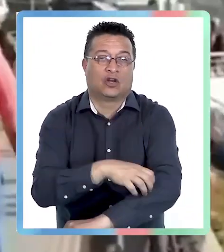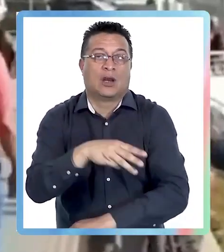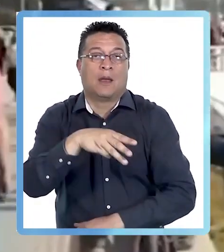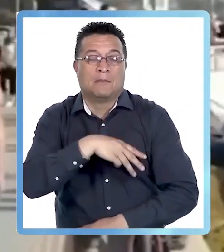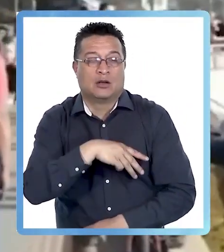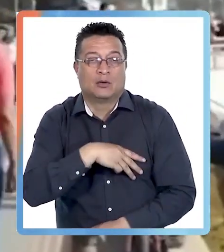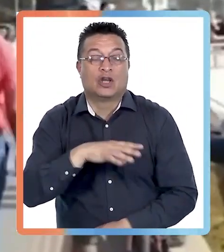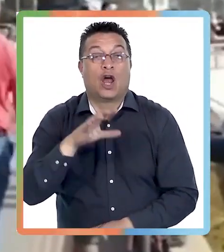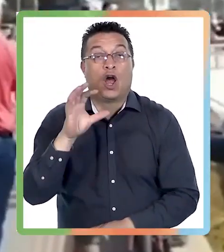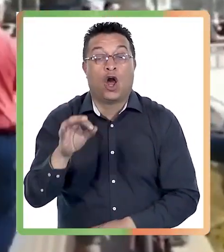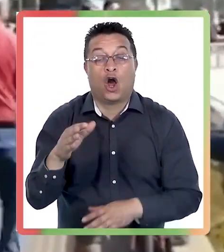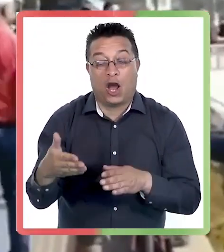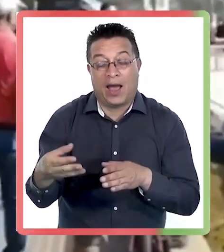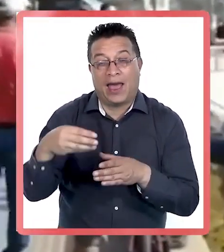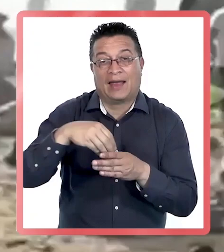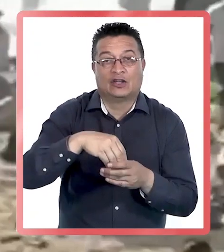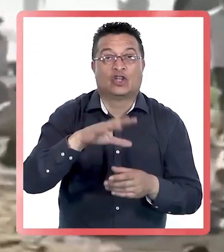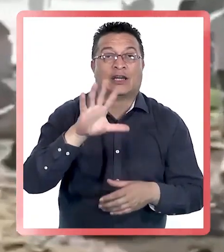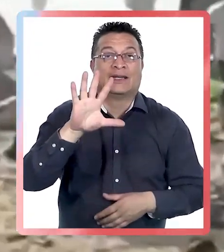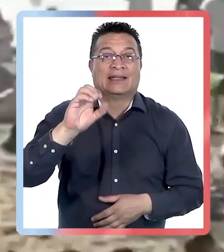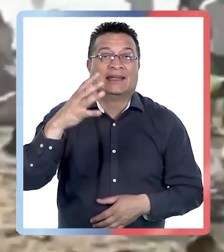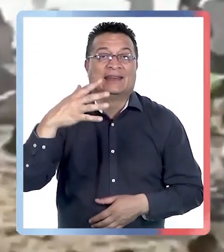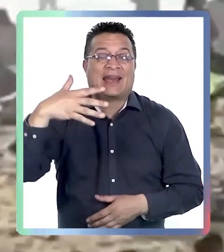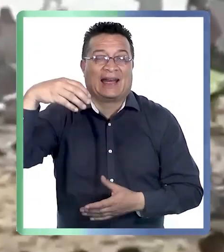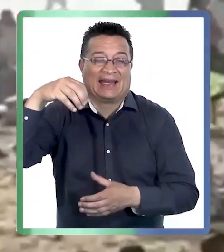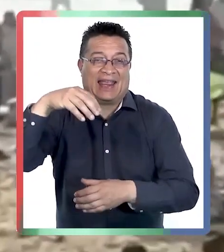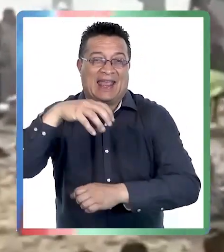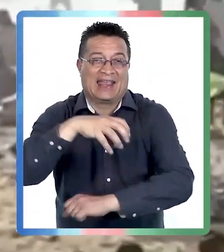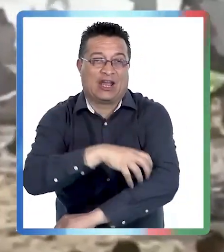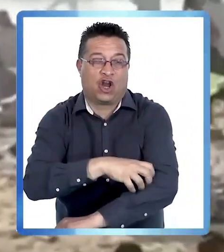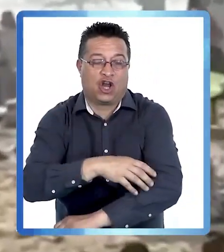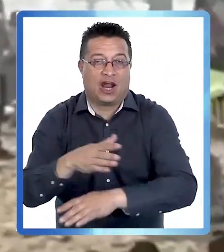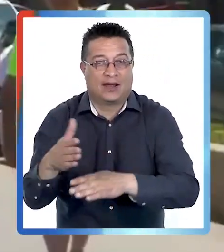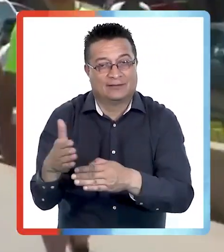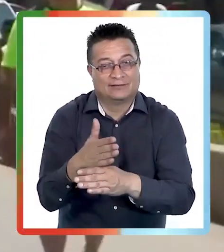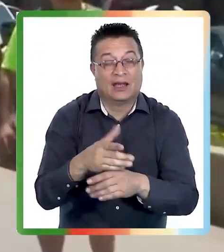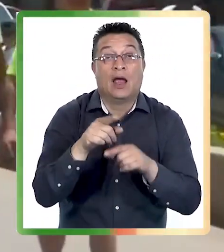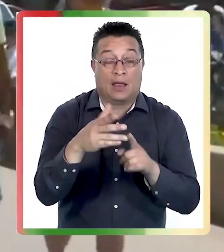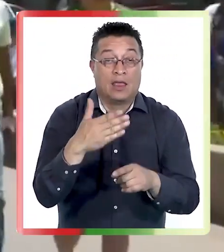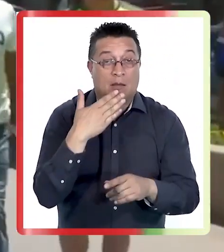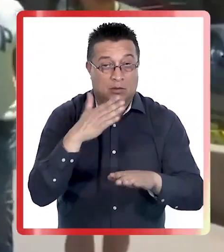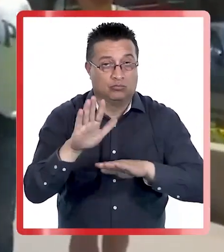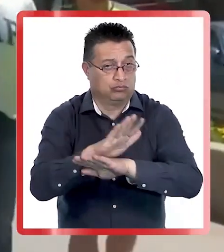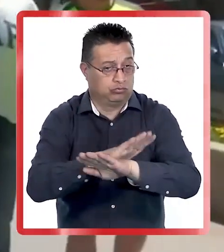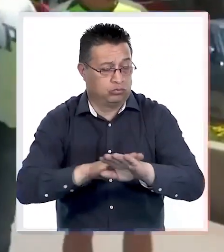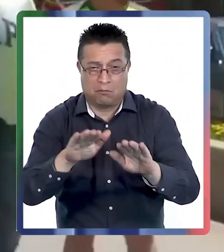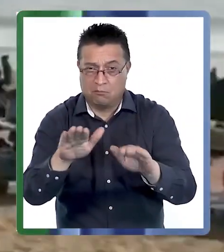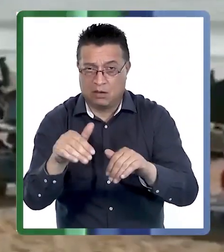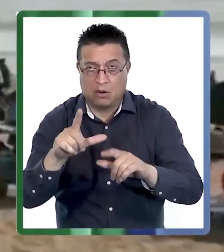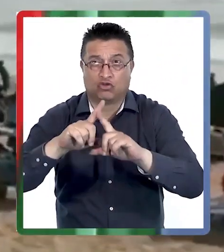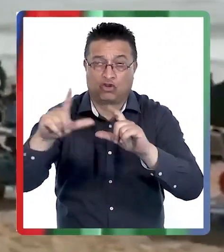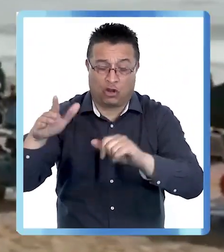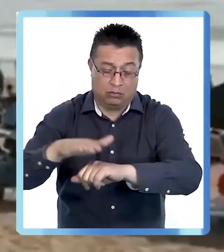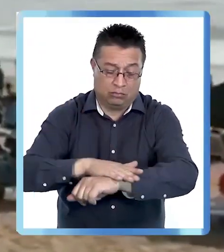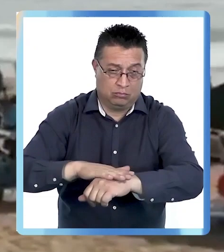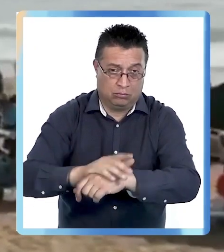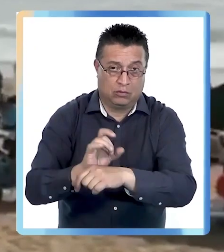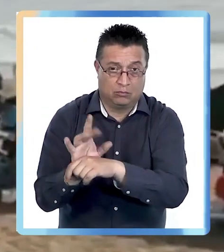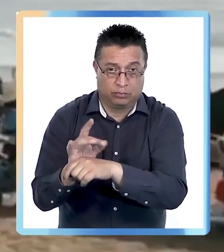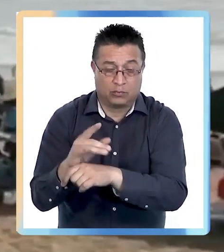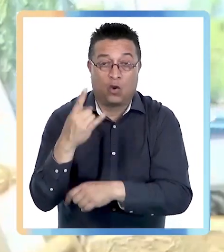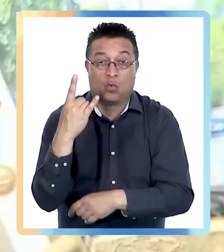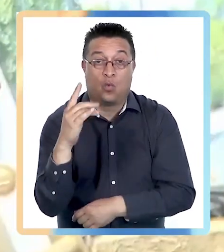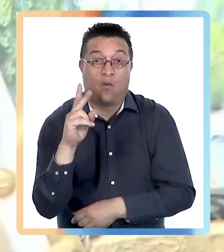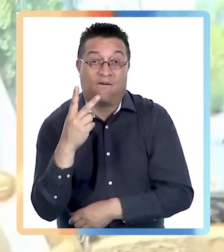la región metropolitana o al interior de la quinta región. Las recomendaciones son las mismas: protección solar,